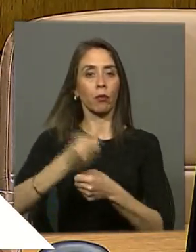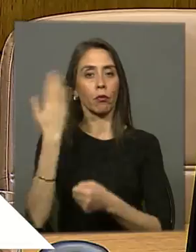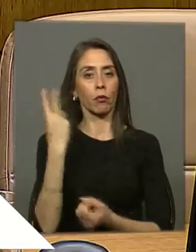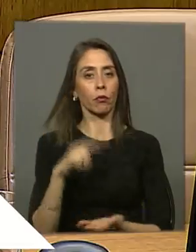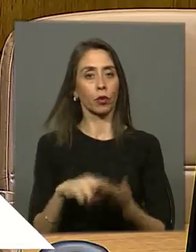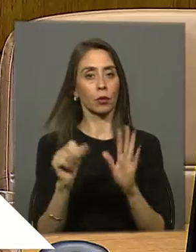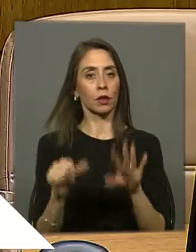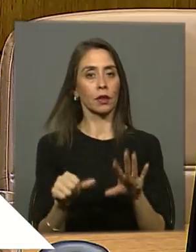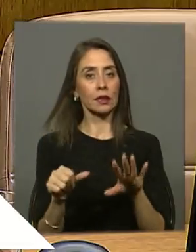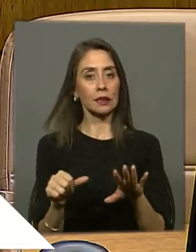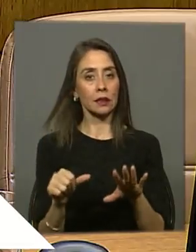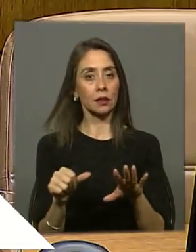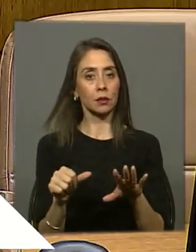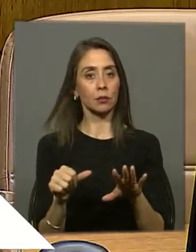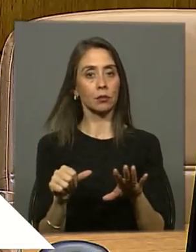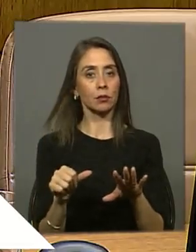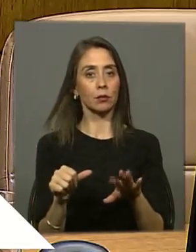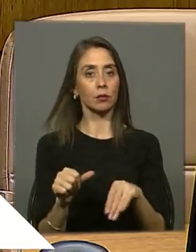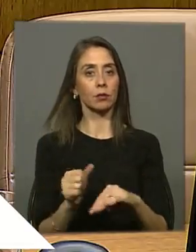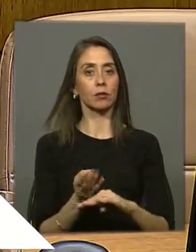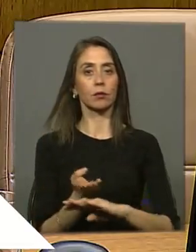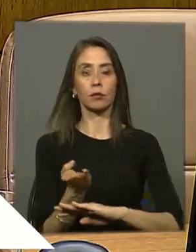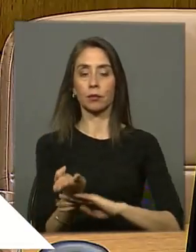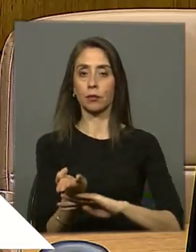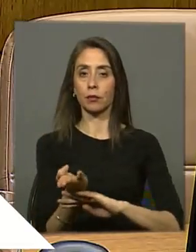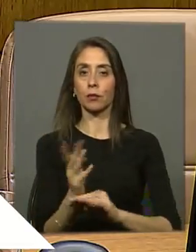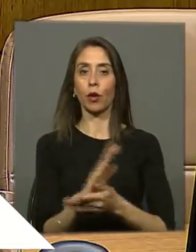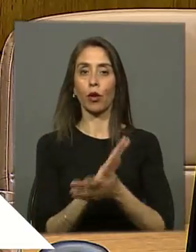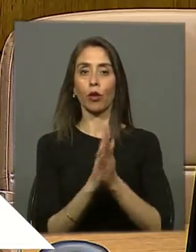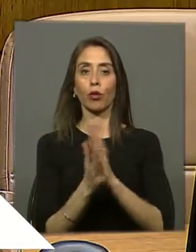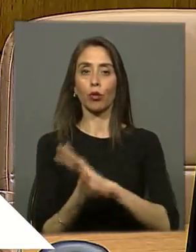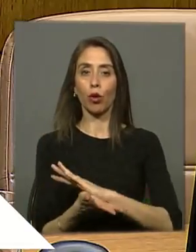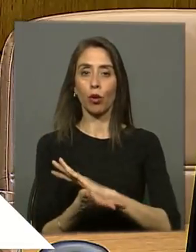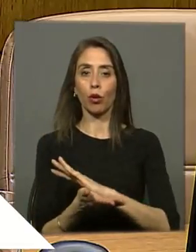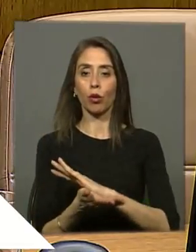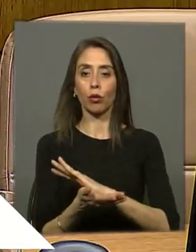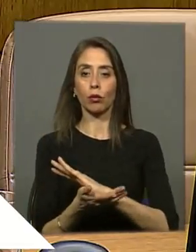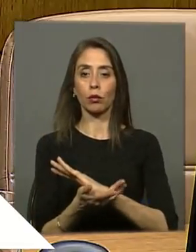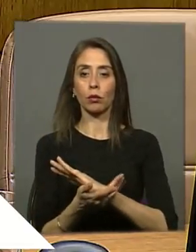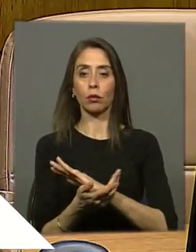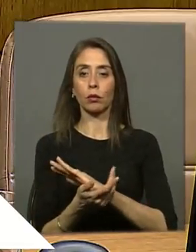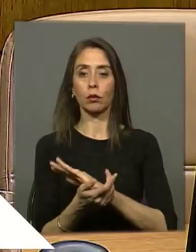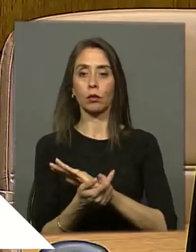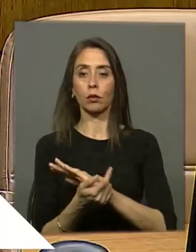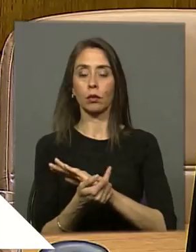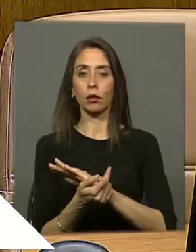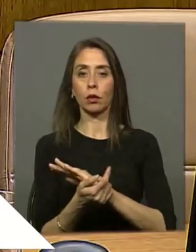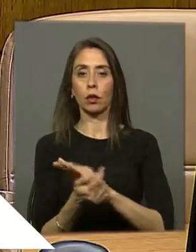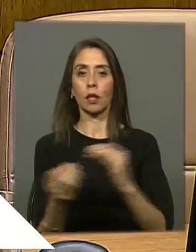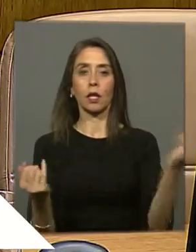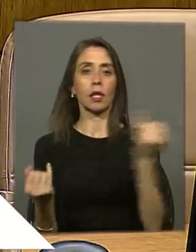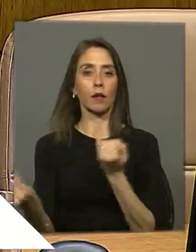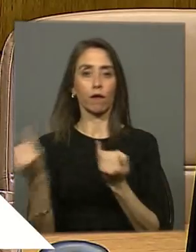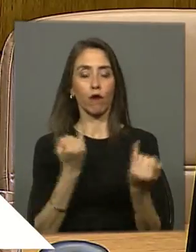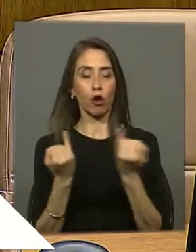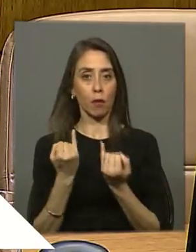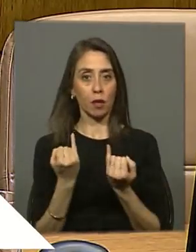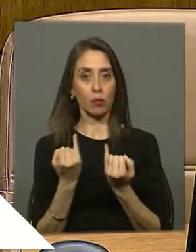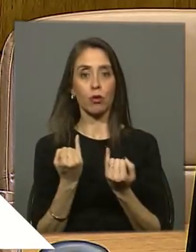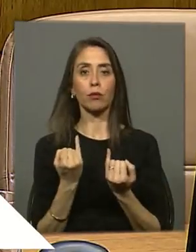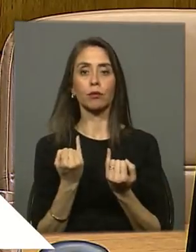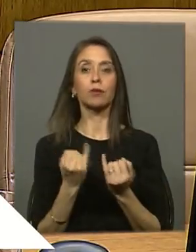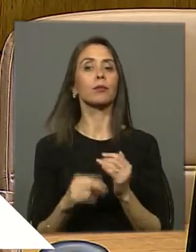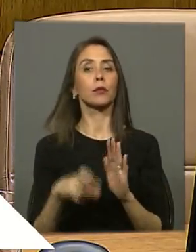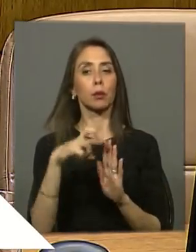requerimos todos y cada uno de la información incluyendo los